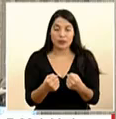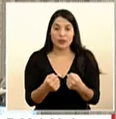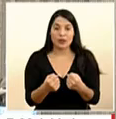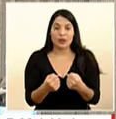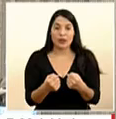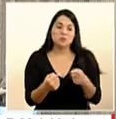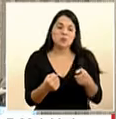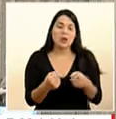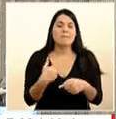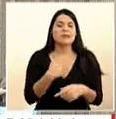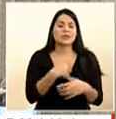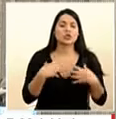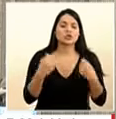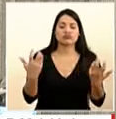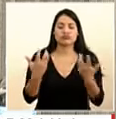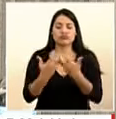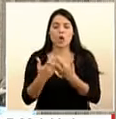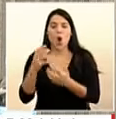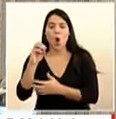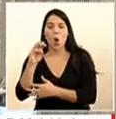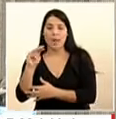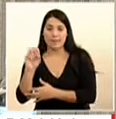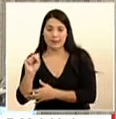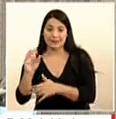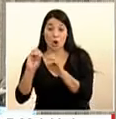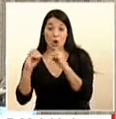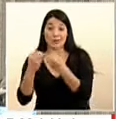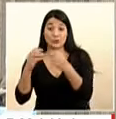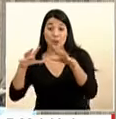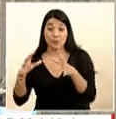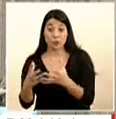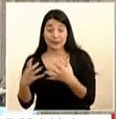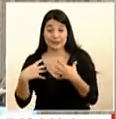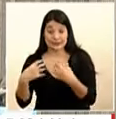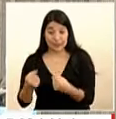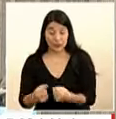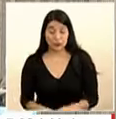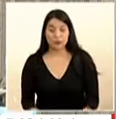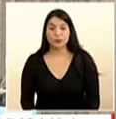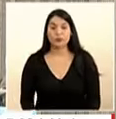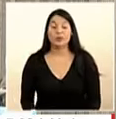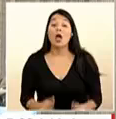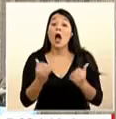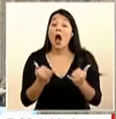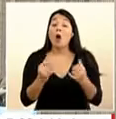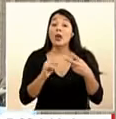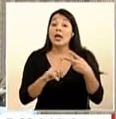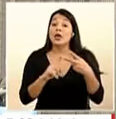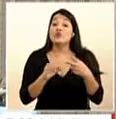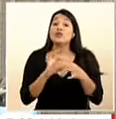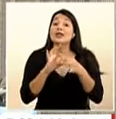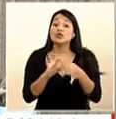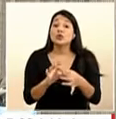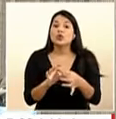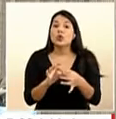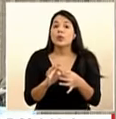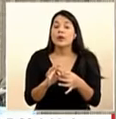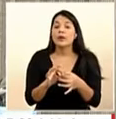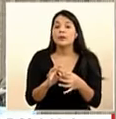de la oem es la organización mundial de la salud en cuanto a la disponibilidad de unidades de cuidados